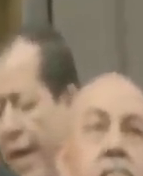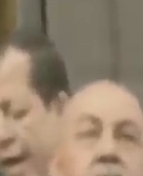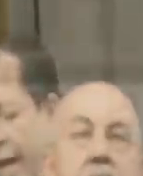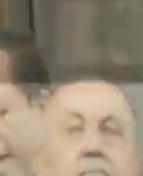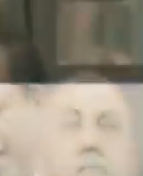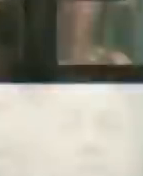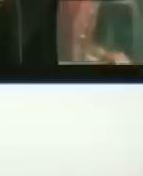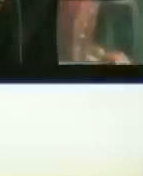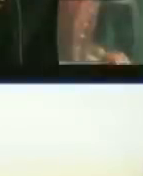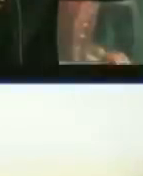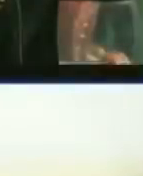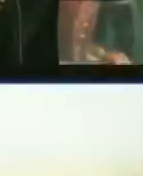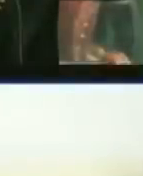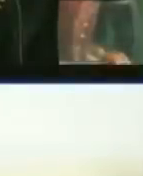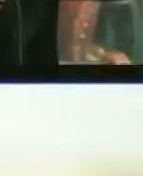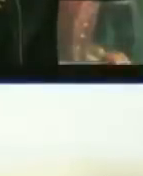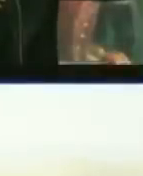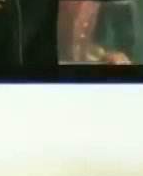la mitad